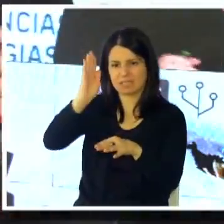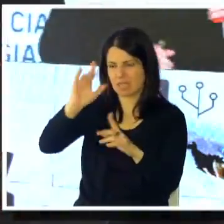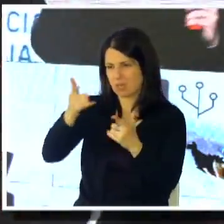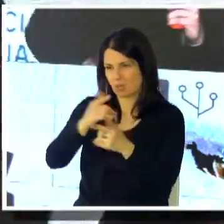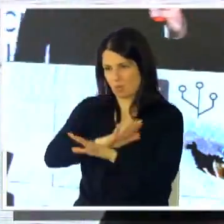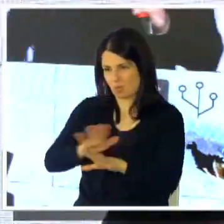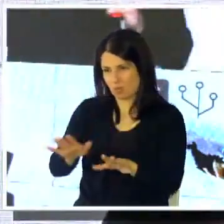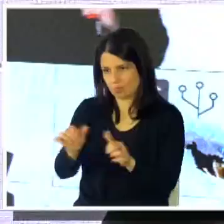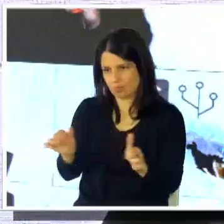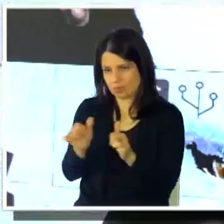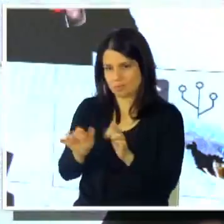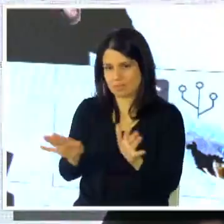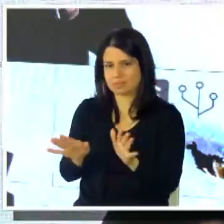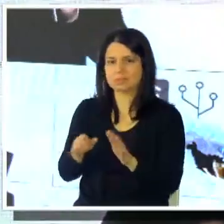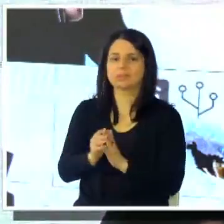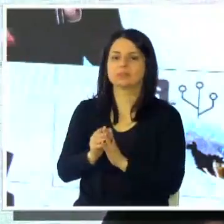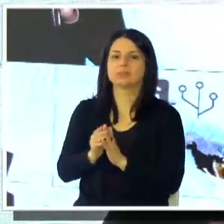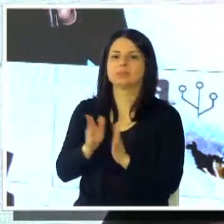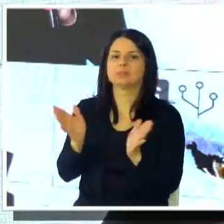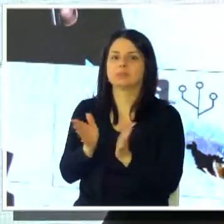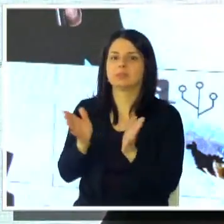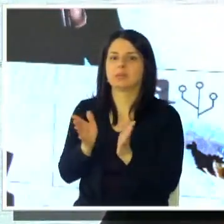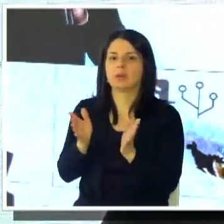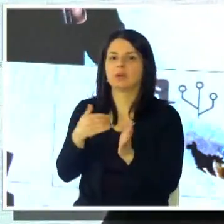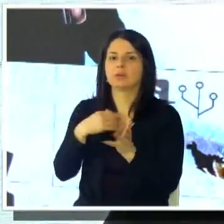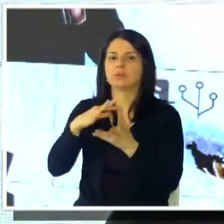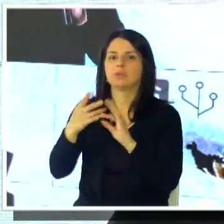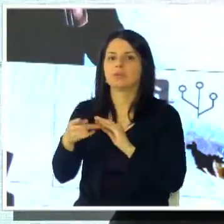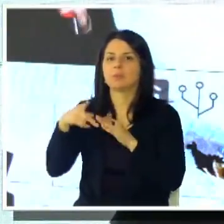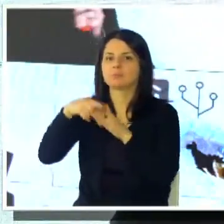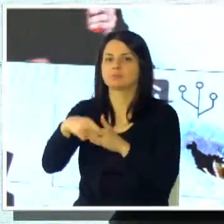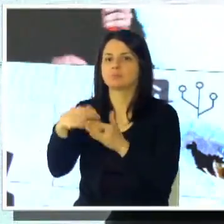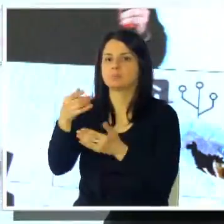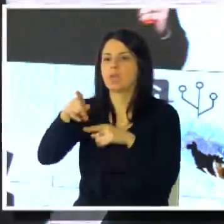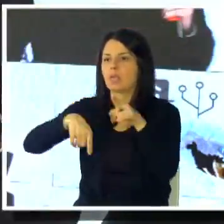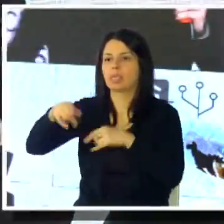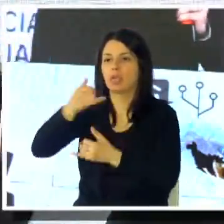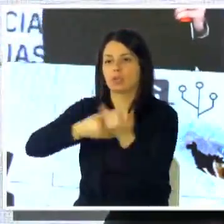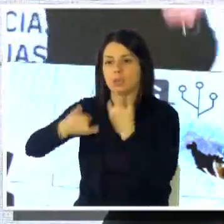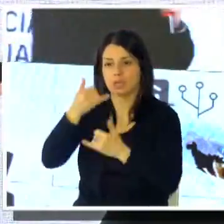más. Así que voy a tener que entrar por cortar la ingestión de datos.